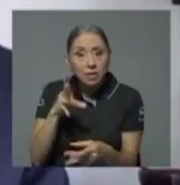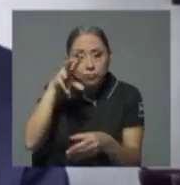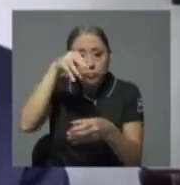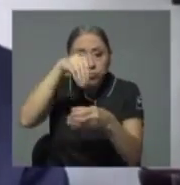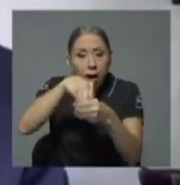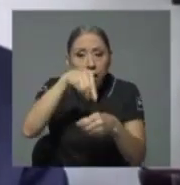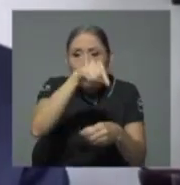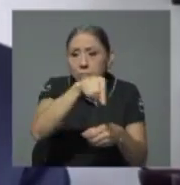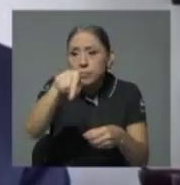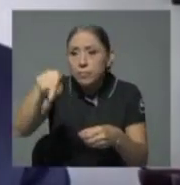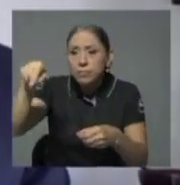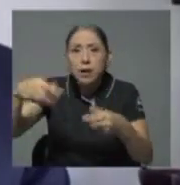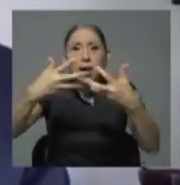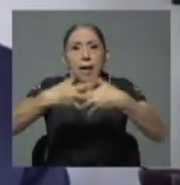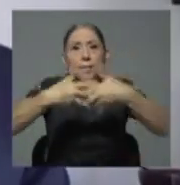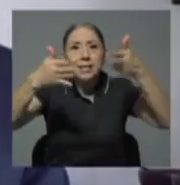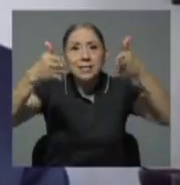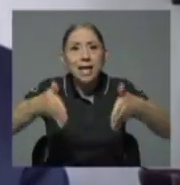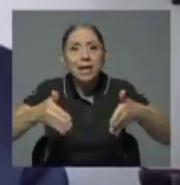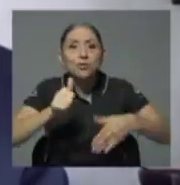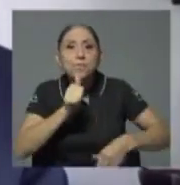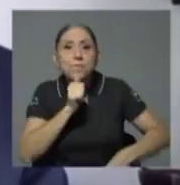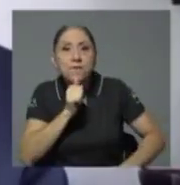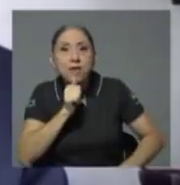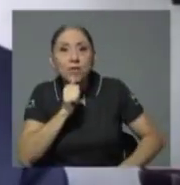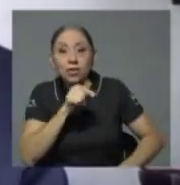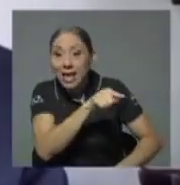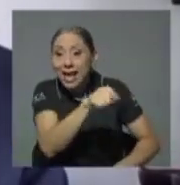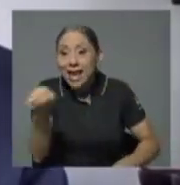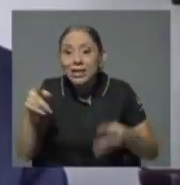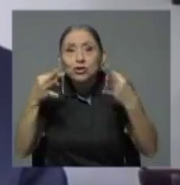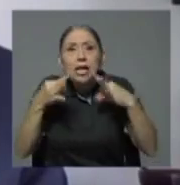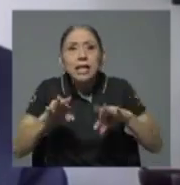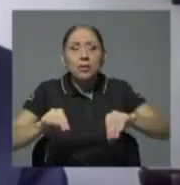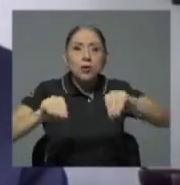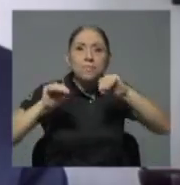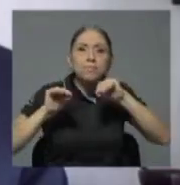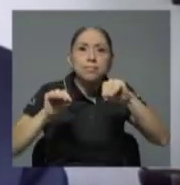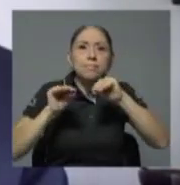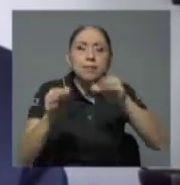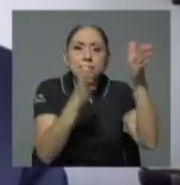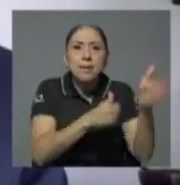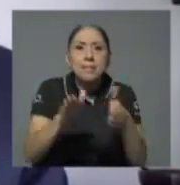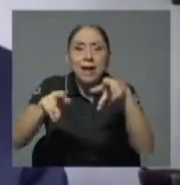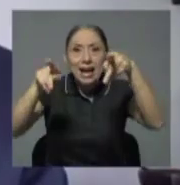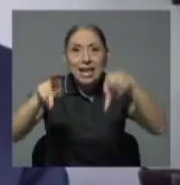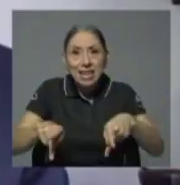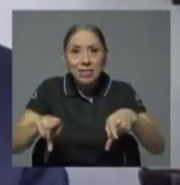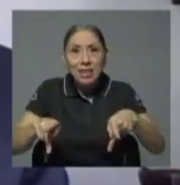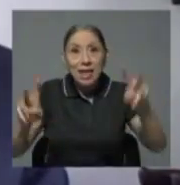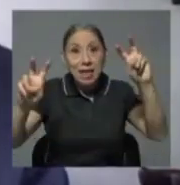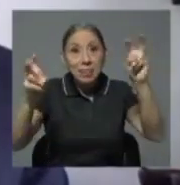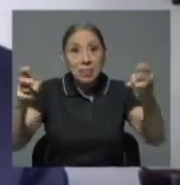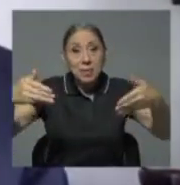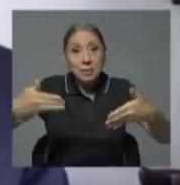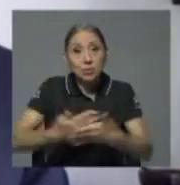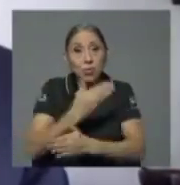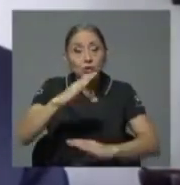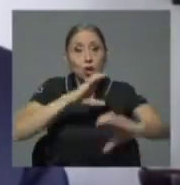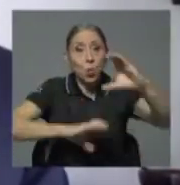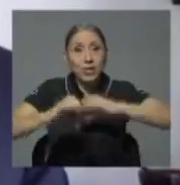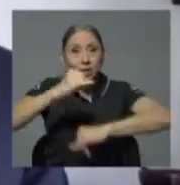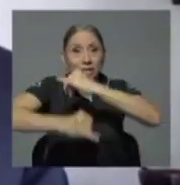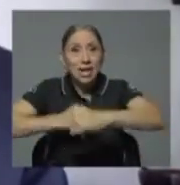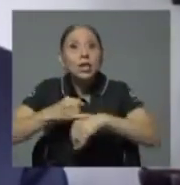empresarios del sector privado, tratando de formar gente en campos nuevos de comercio internacional. Incluso hay